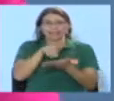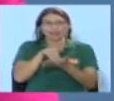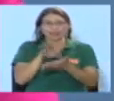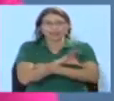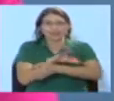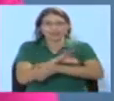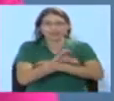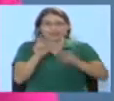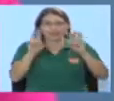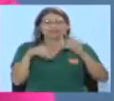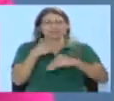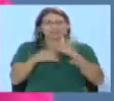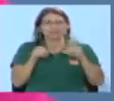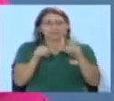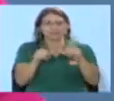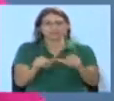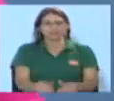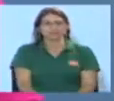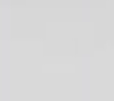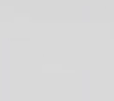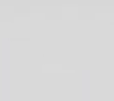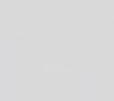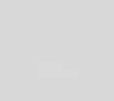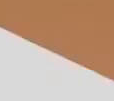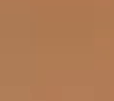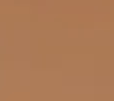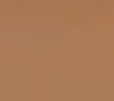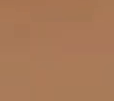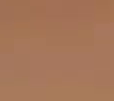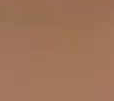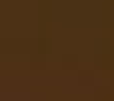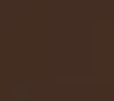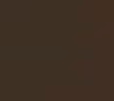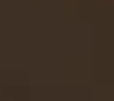Hoy ya casi regresamos, no se vayan.